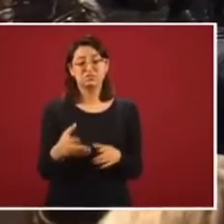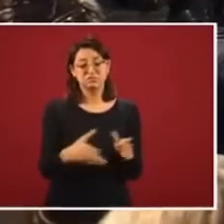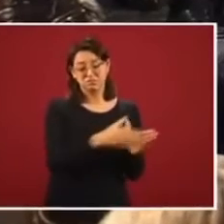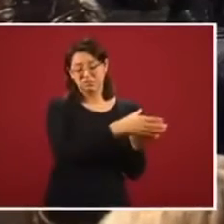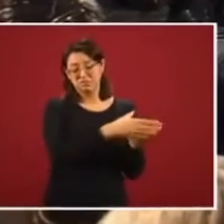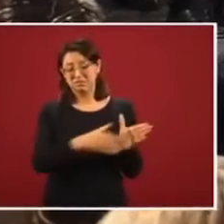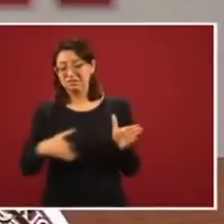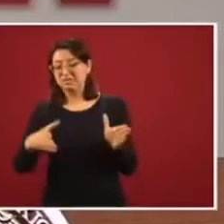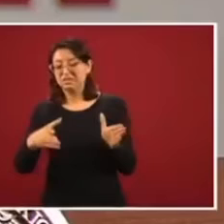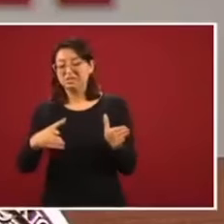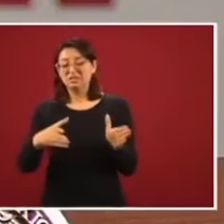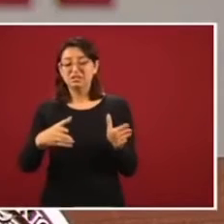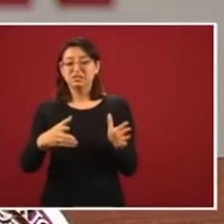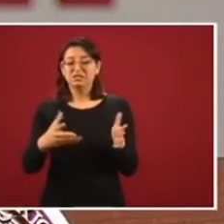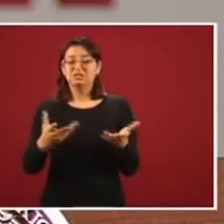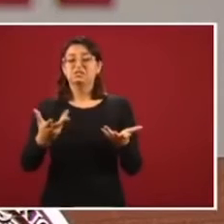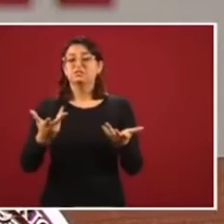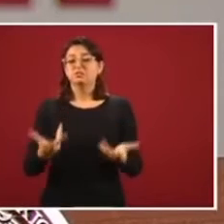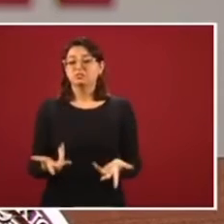a muchos